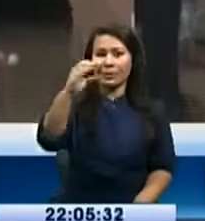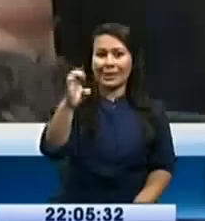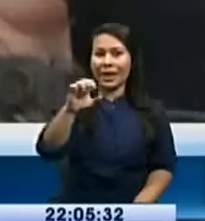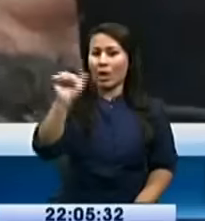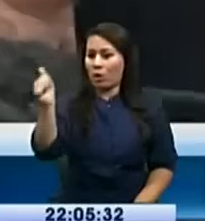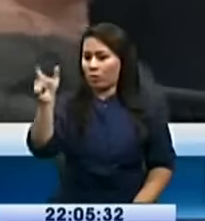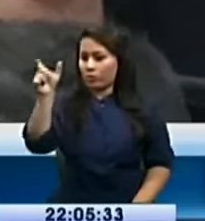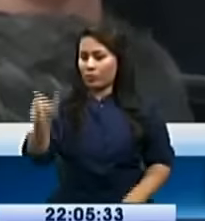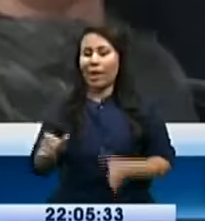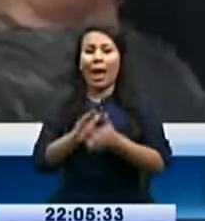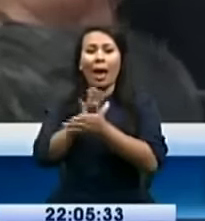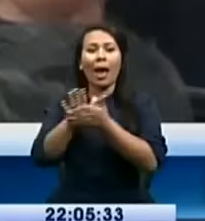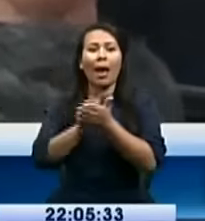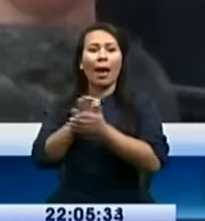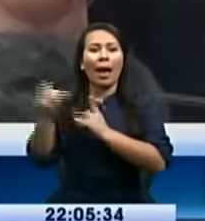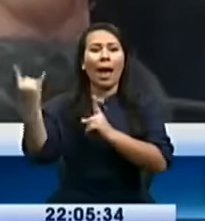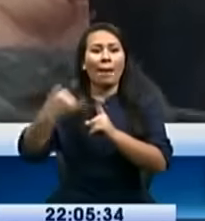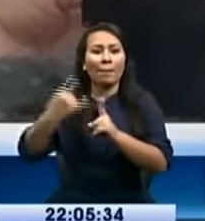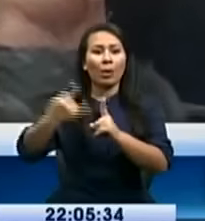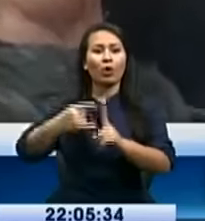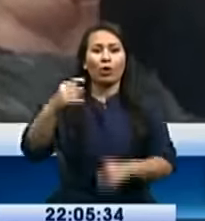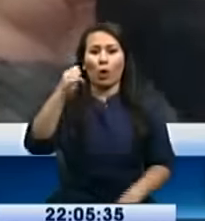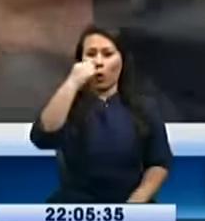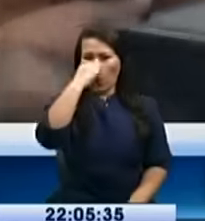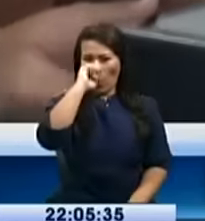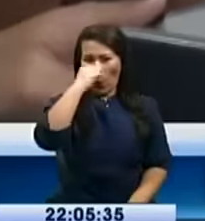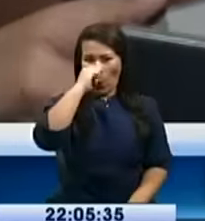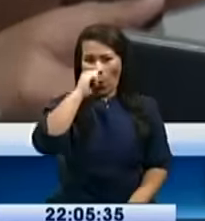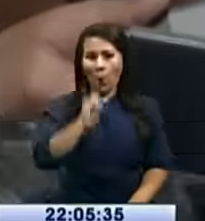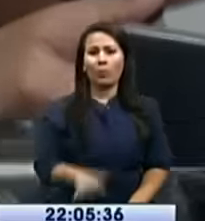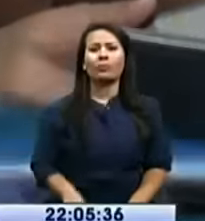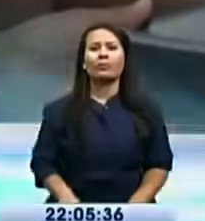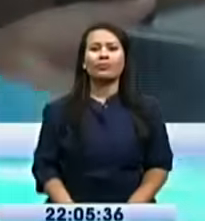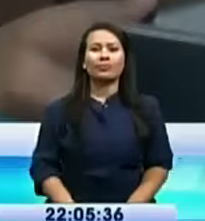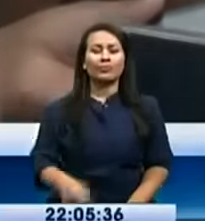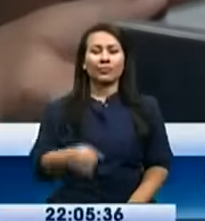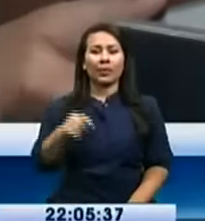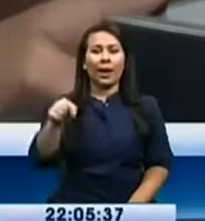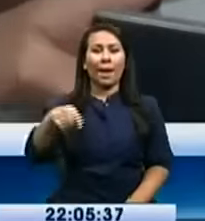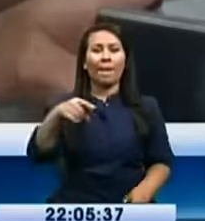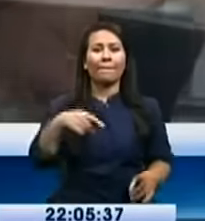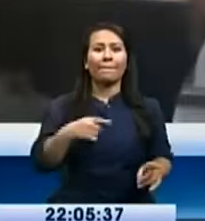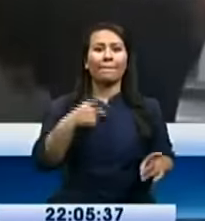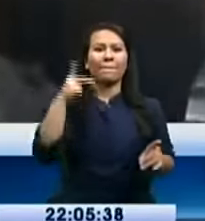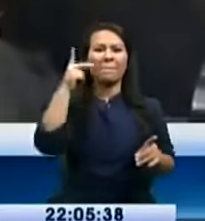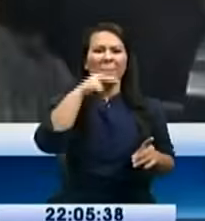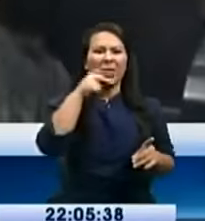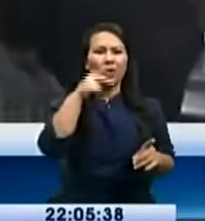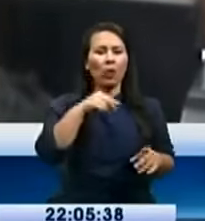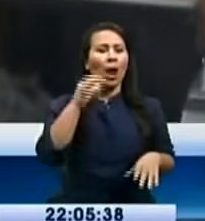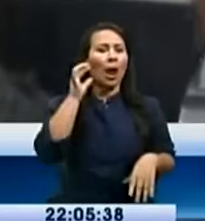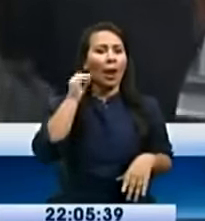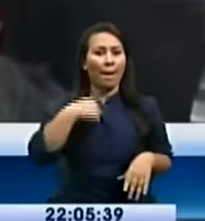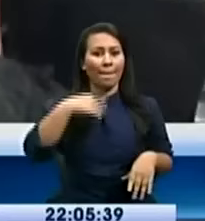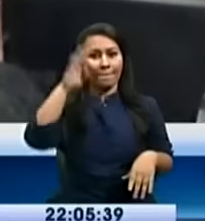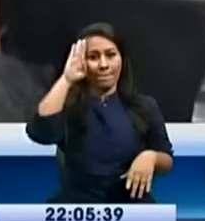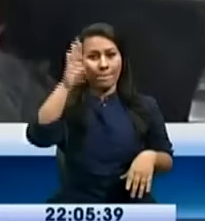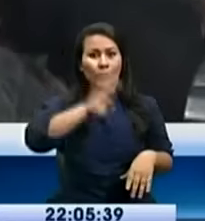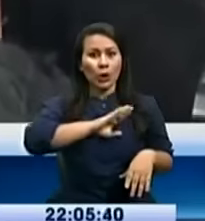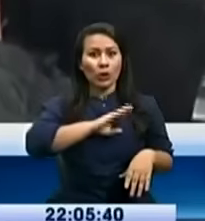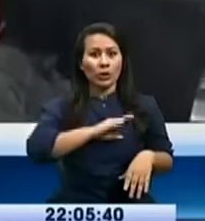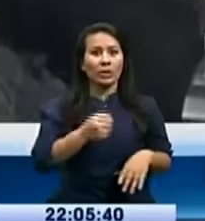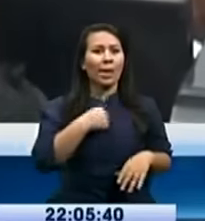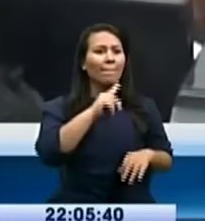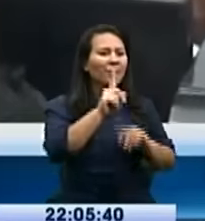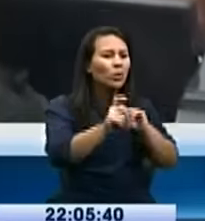Rojo. No, el autor confeso primero trató de dar una versión engañando a la policía. Dirección Nacional de Delitos contra la Vida